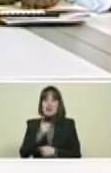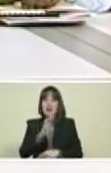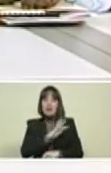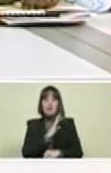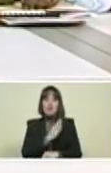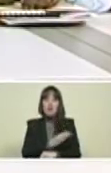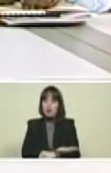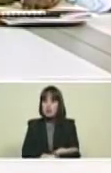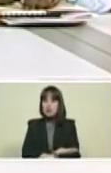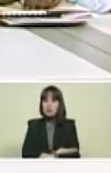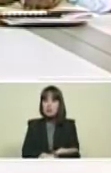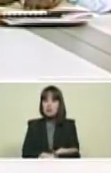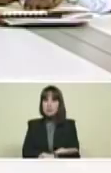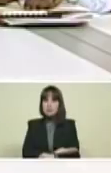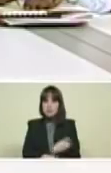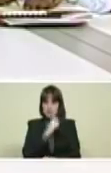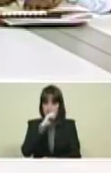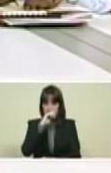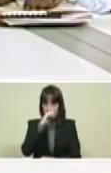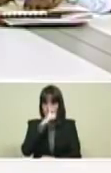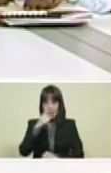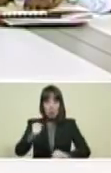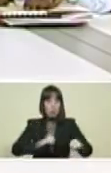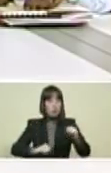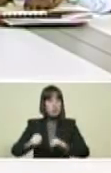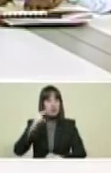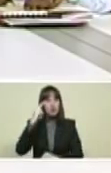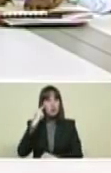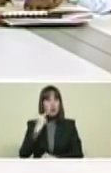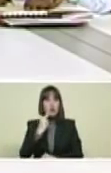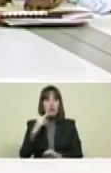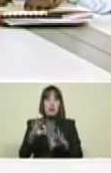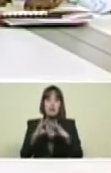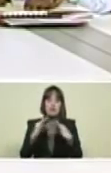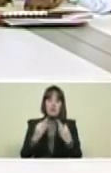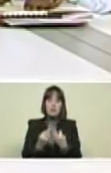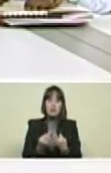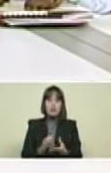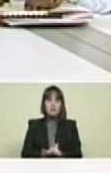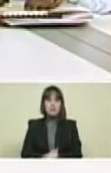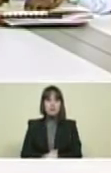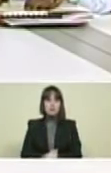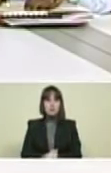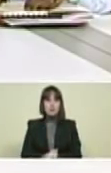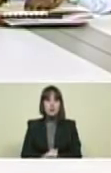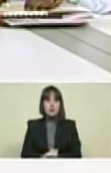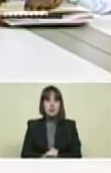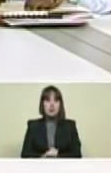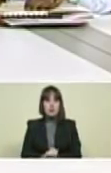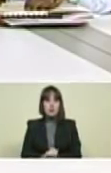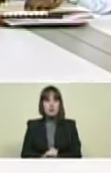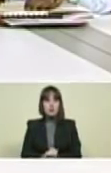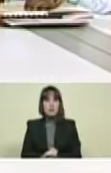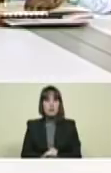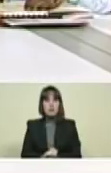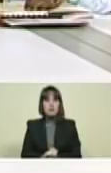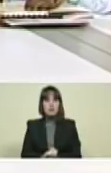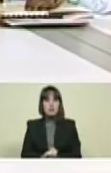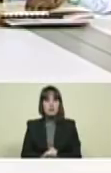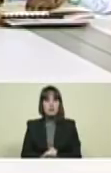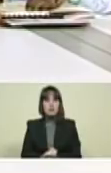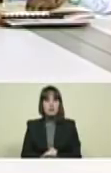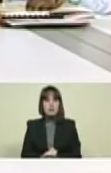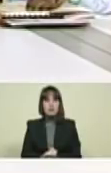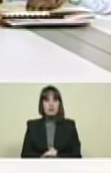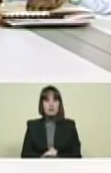fortalecer el movimiento bolivariano de familias, padres, madres y